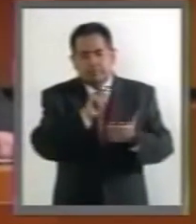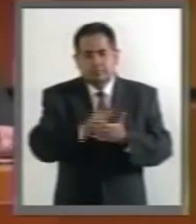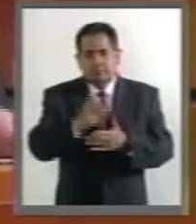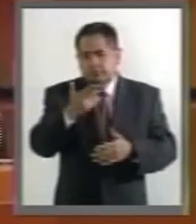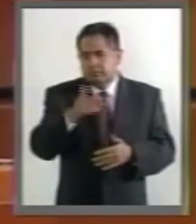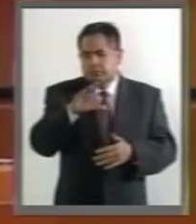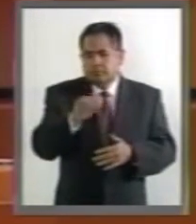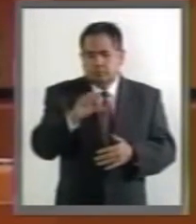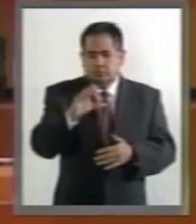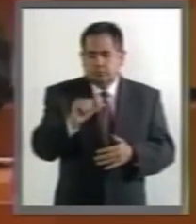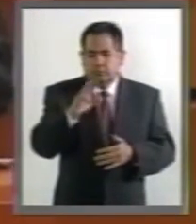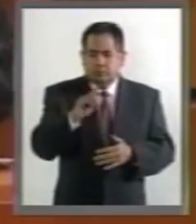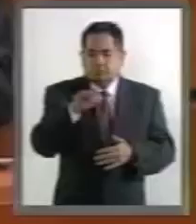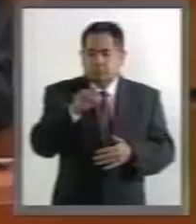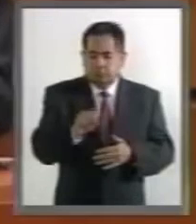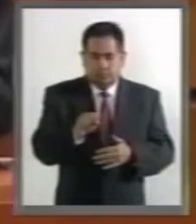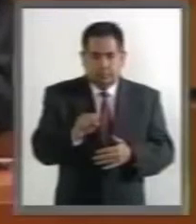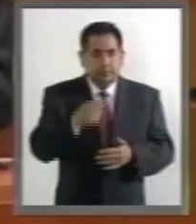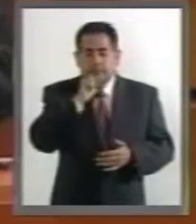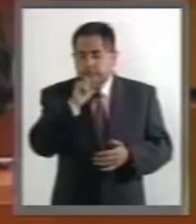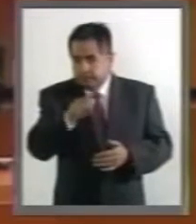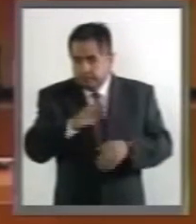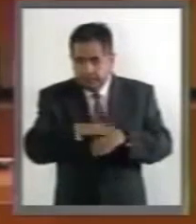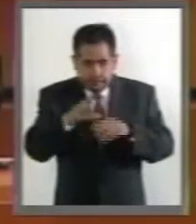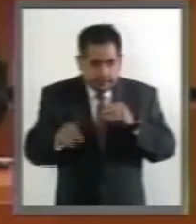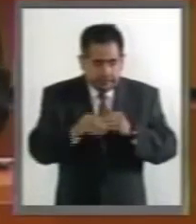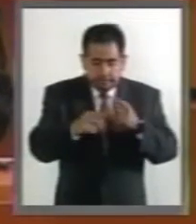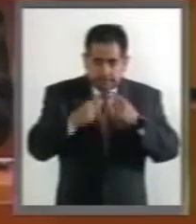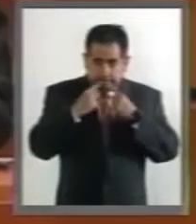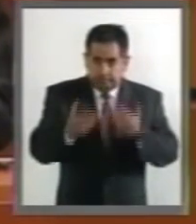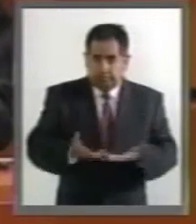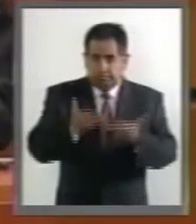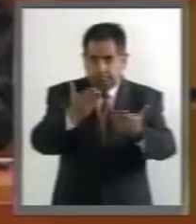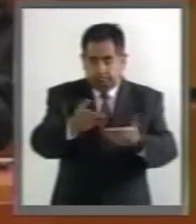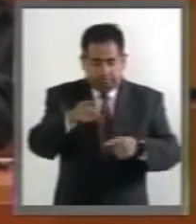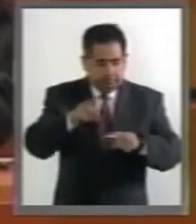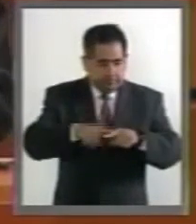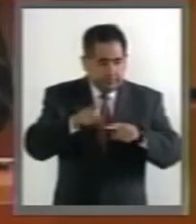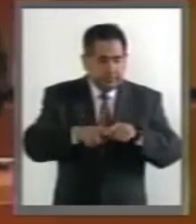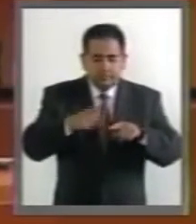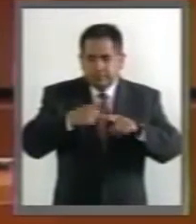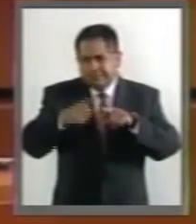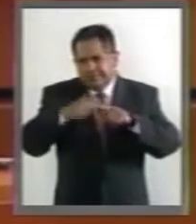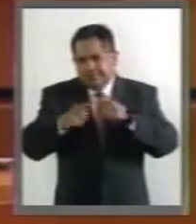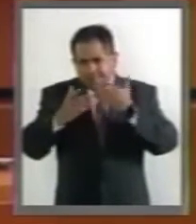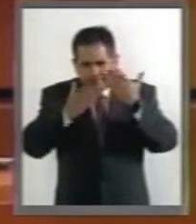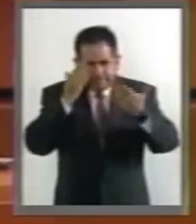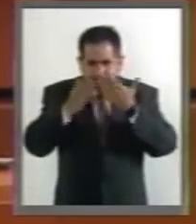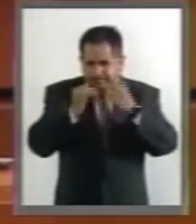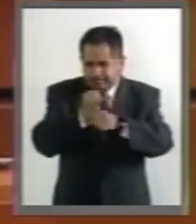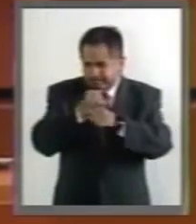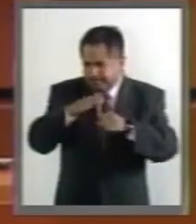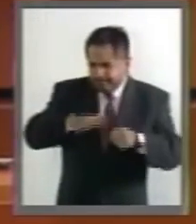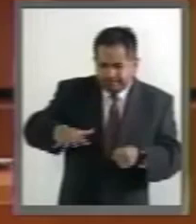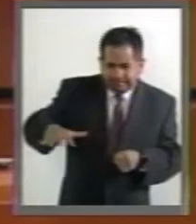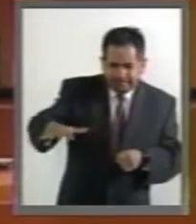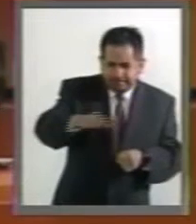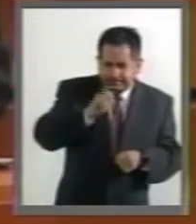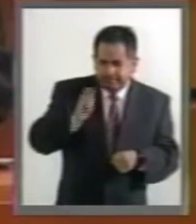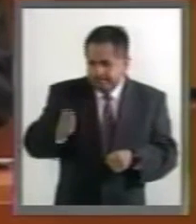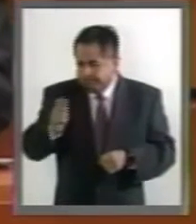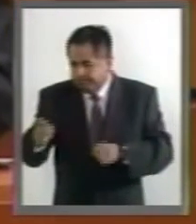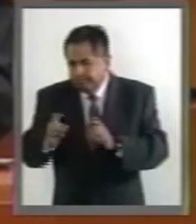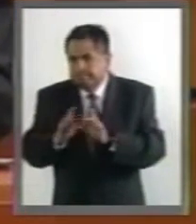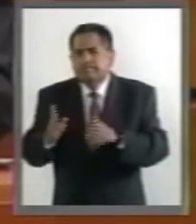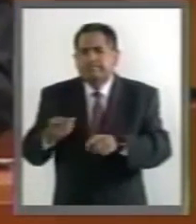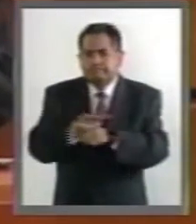Hidrocarburos. Además, se propone que en la realización de los estudios de impacto ambiental de la